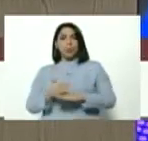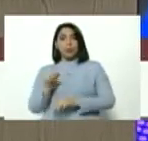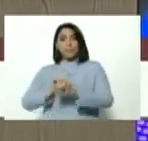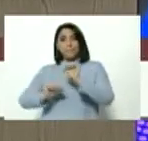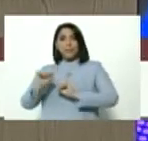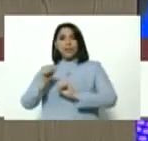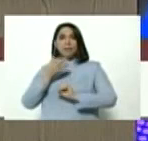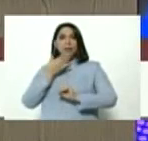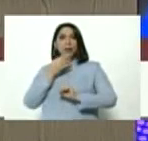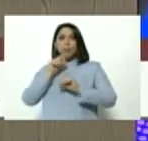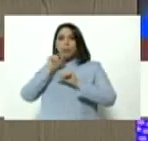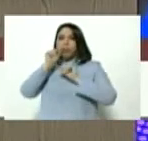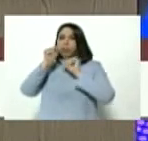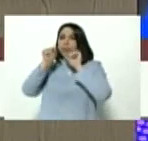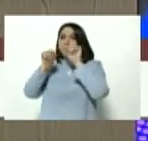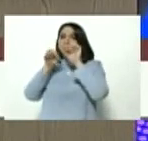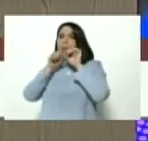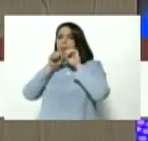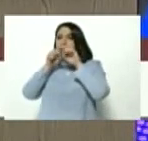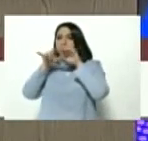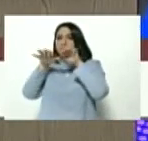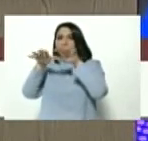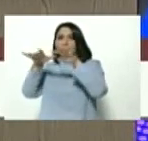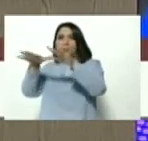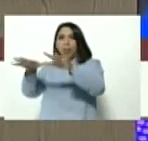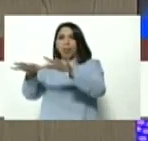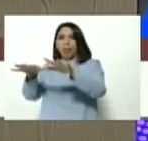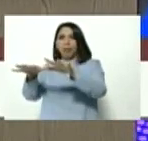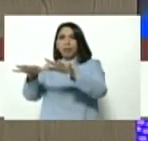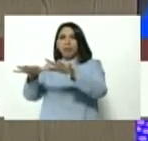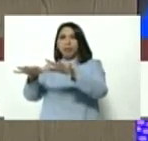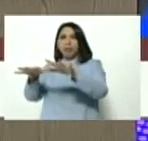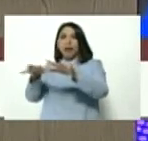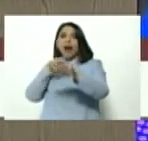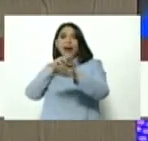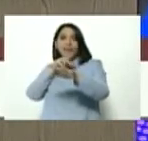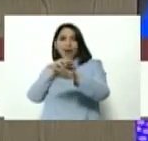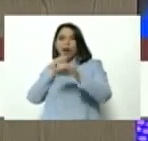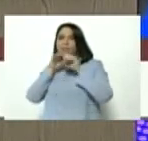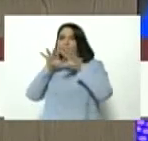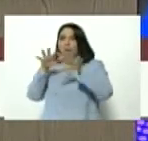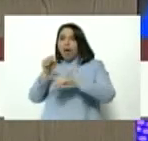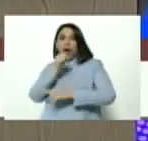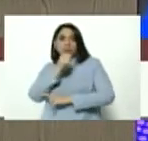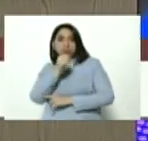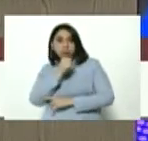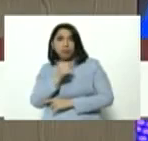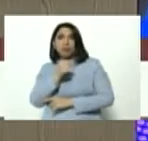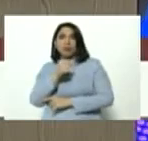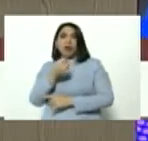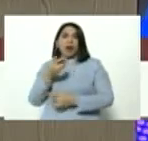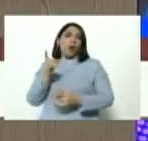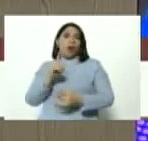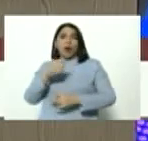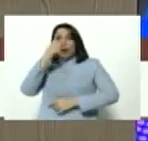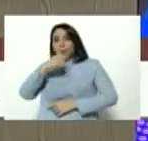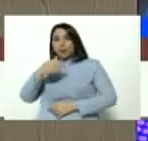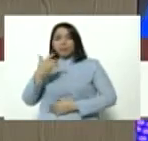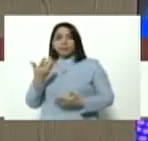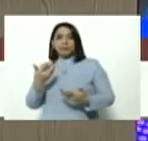gotas de saliva que se expulsan al hablar, al toser, al estornudar, al